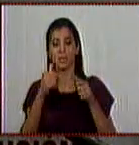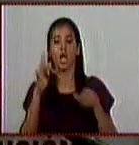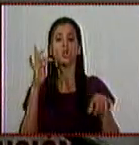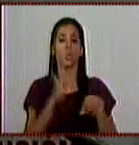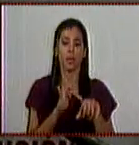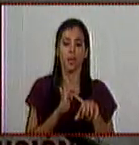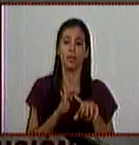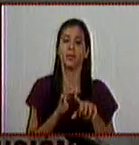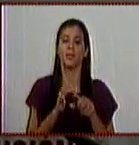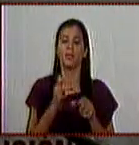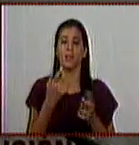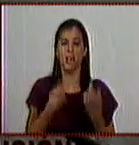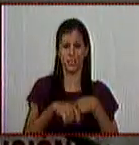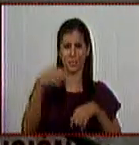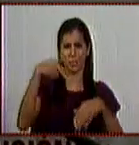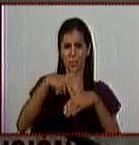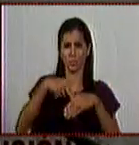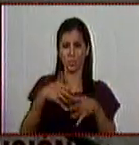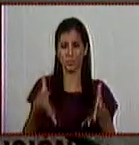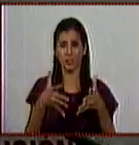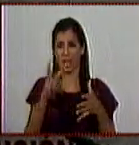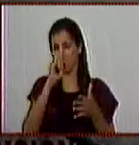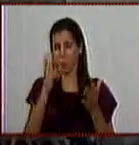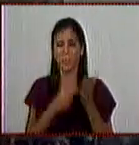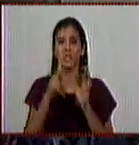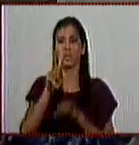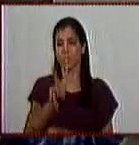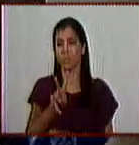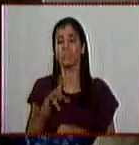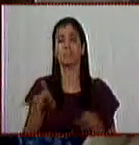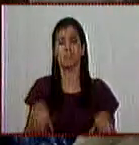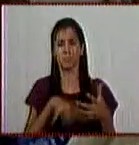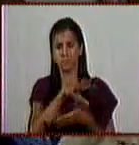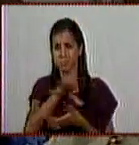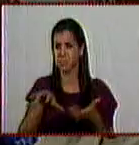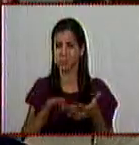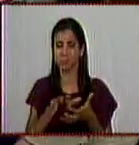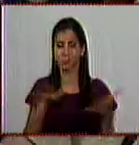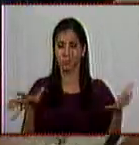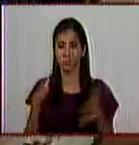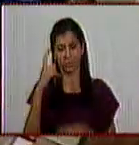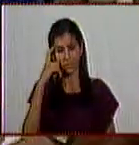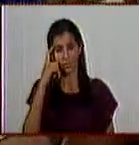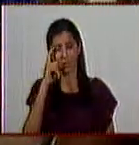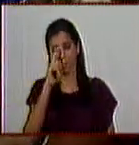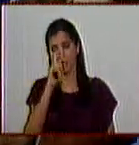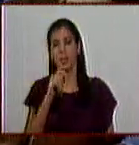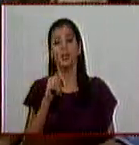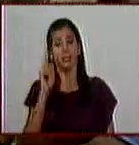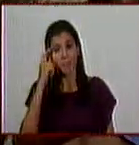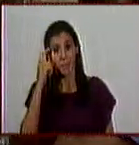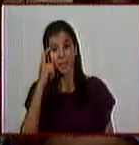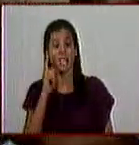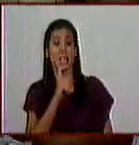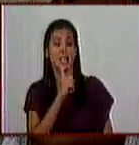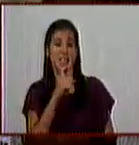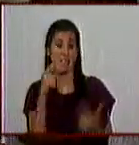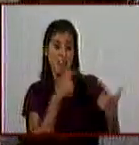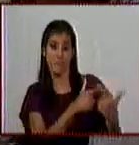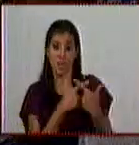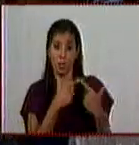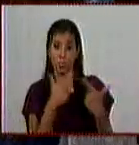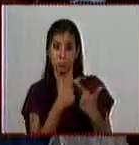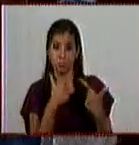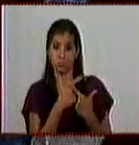confrontación del año 2002 fíjense que el adversario las élites